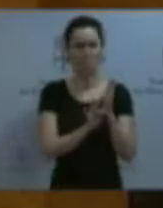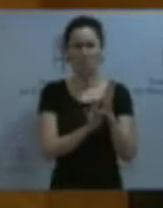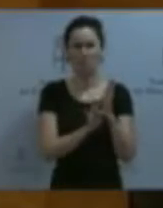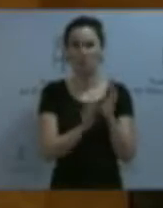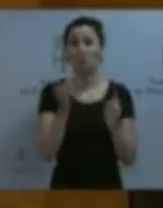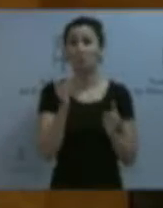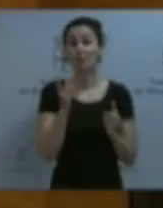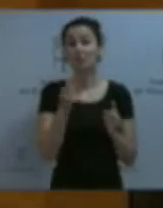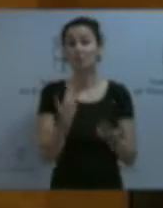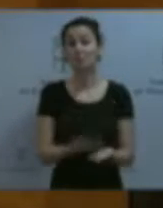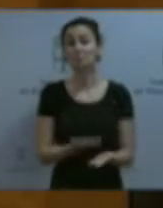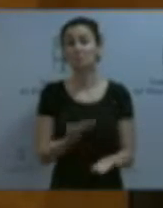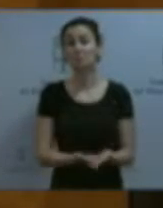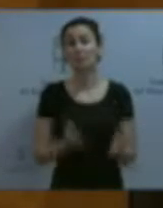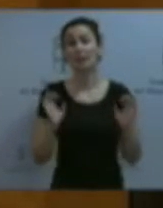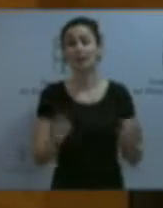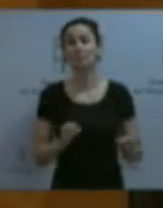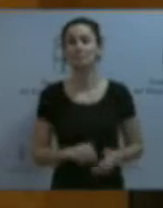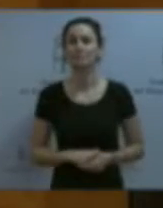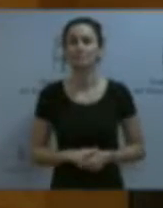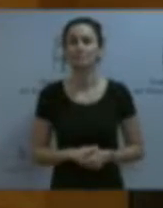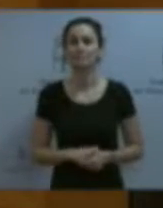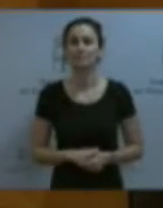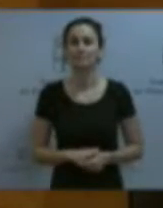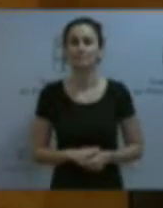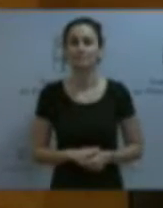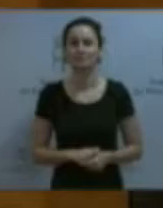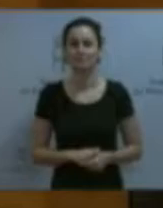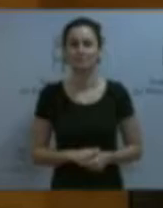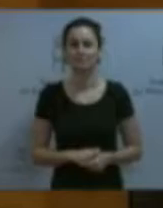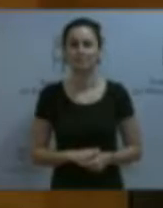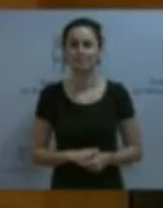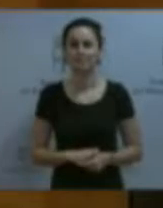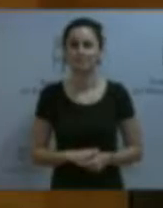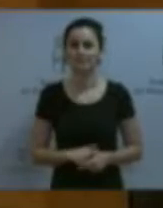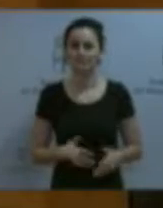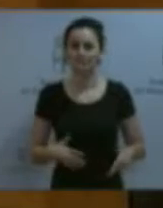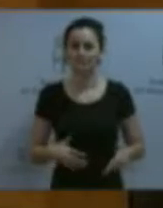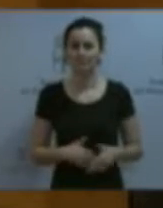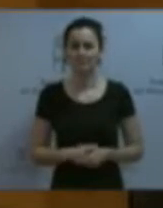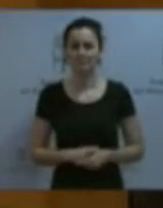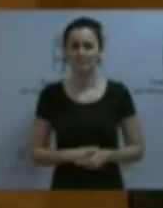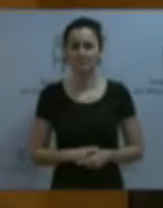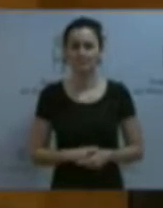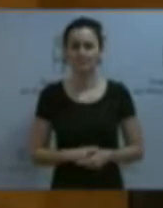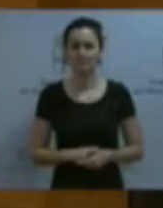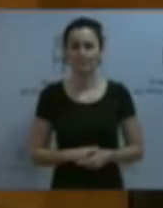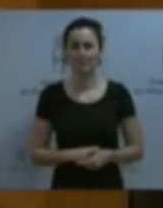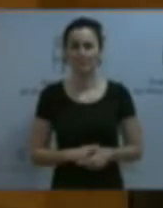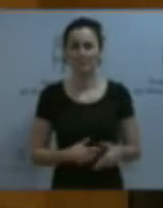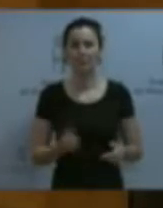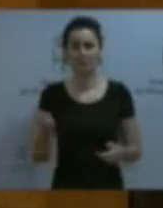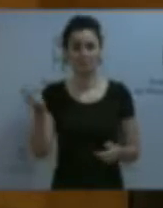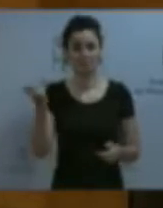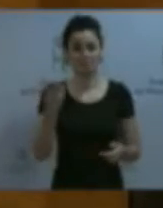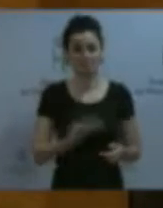queda esa constancia administrativa y punto. Pues bien, preguntamos sobre esto en varias ocasiones,